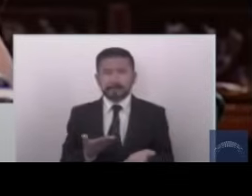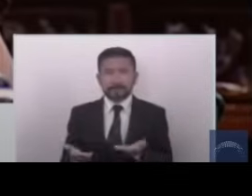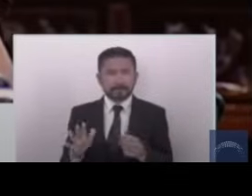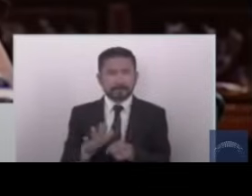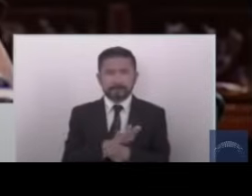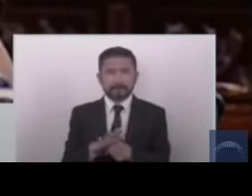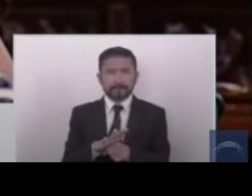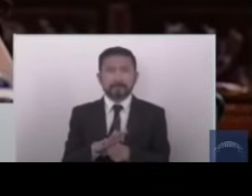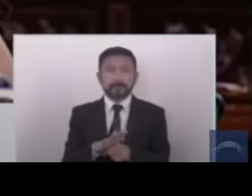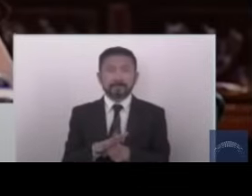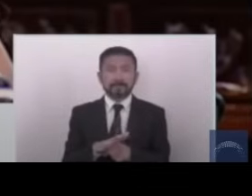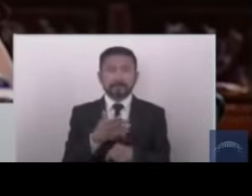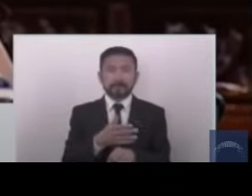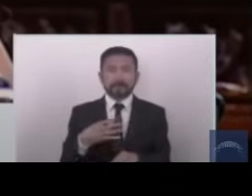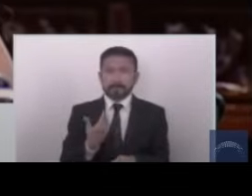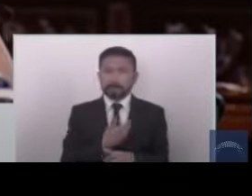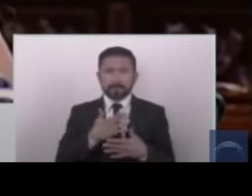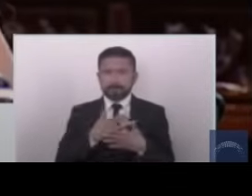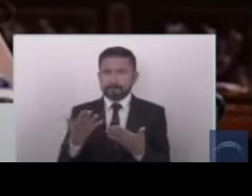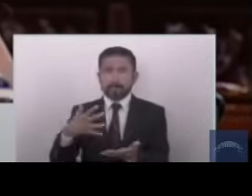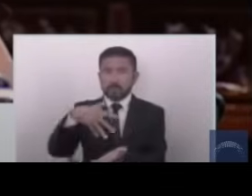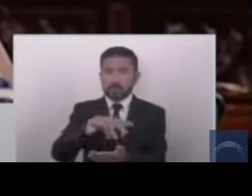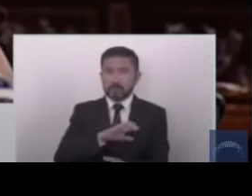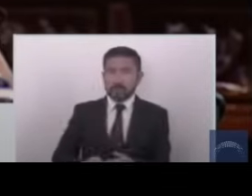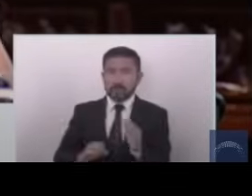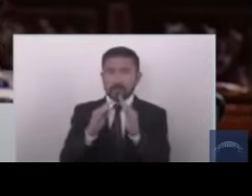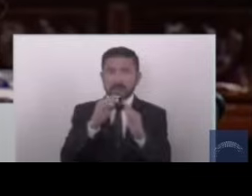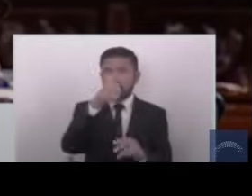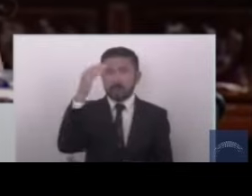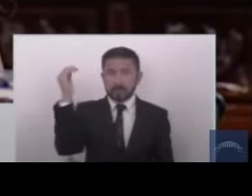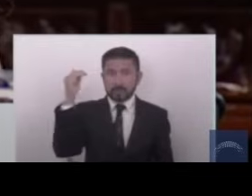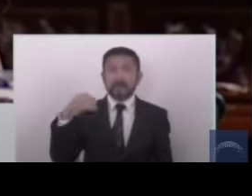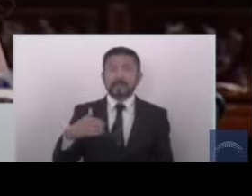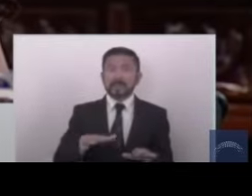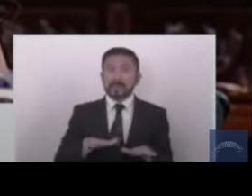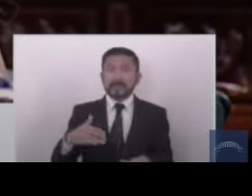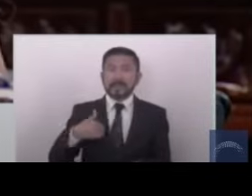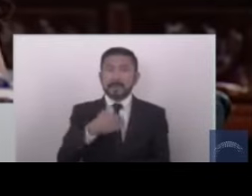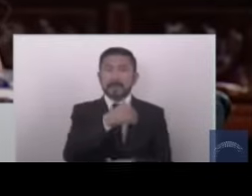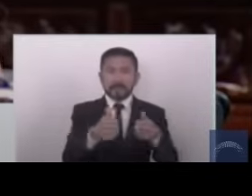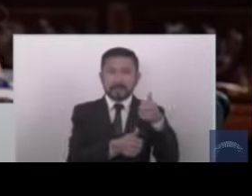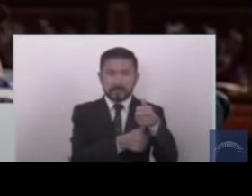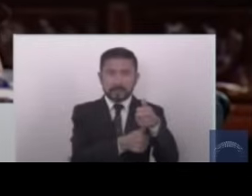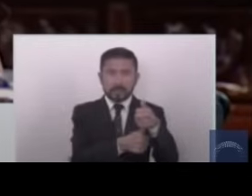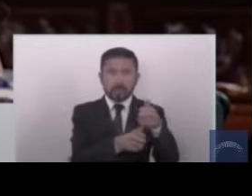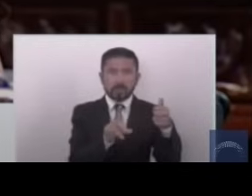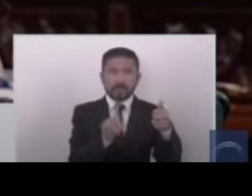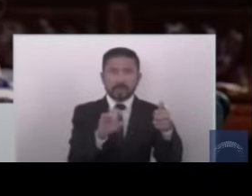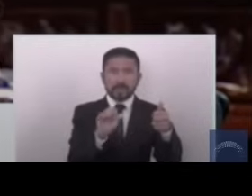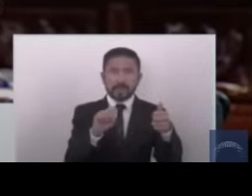integral la que se le está dando a nuestra diáspora desde el viceministerio de movilidad de diáspora y movilidad